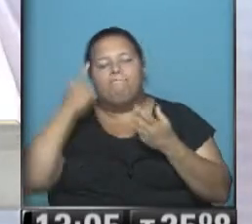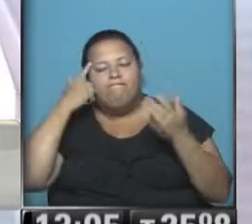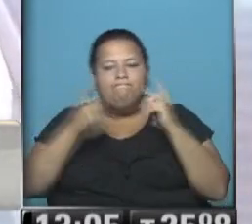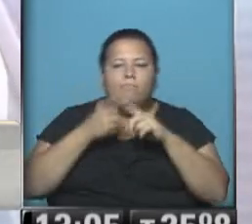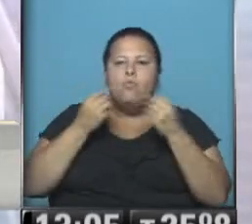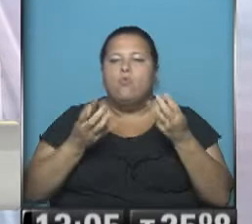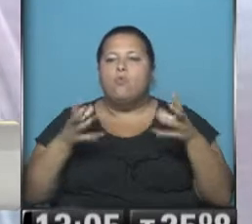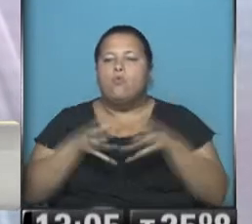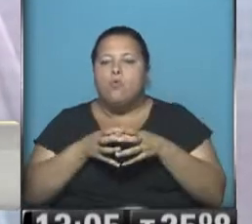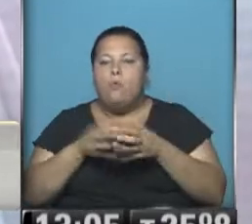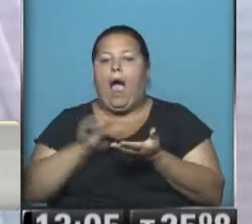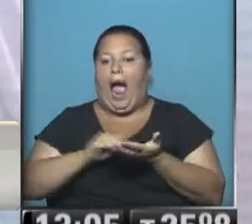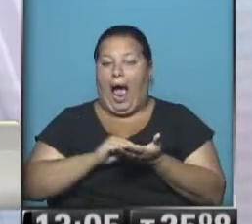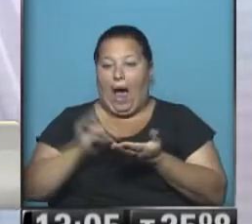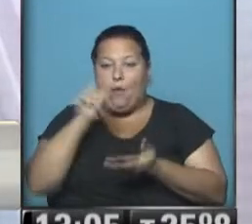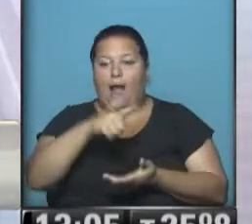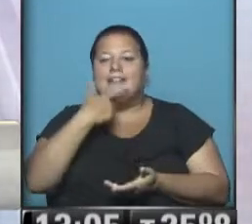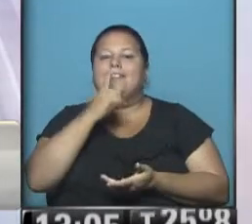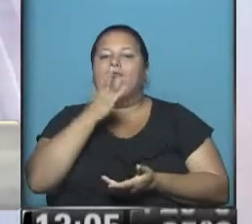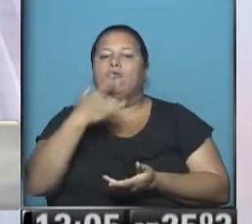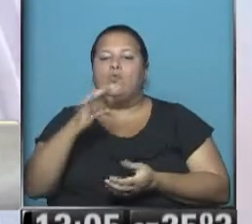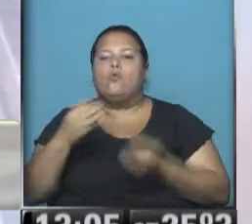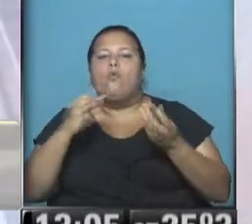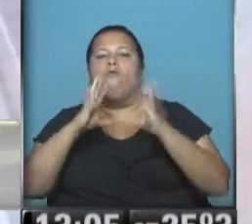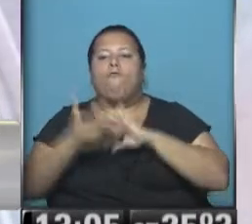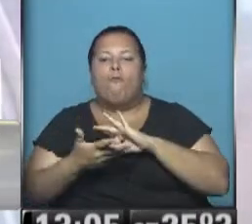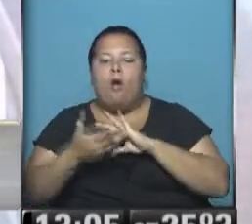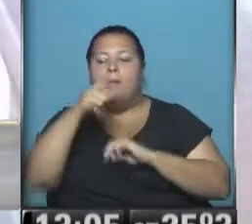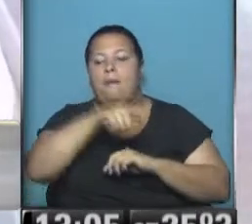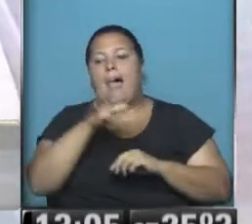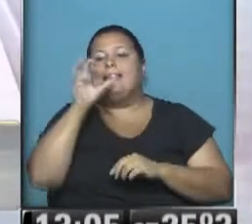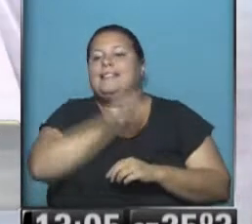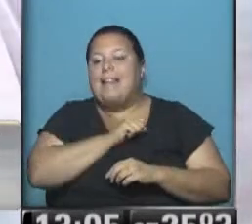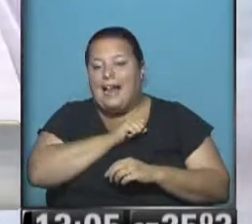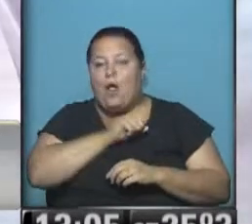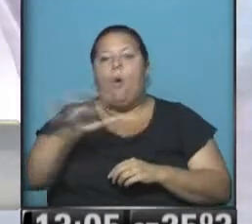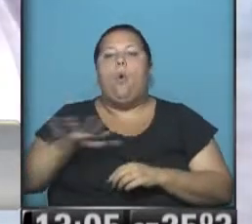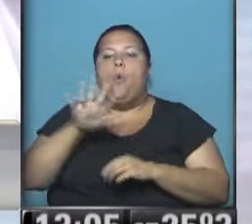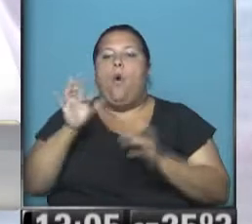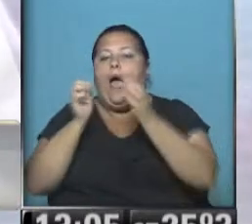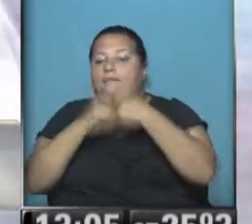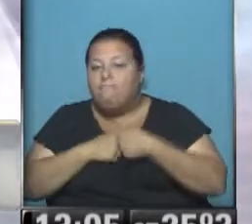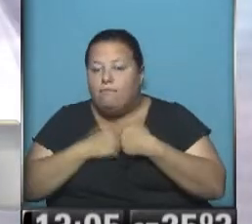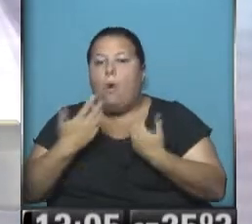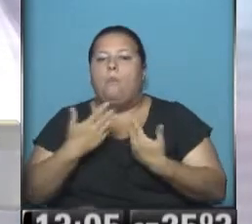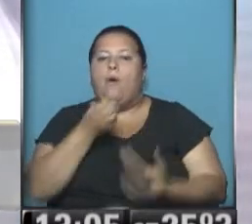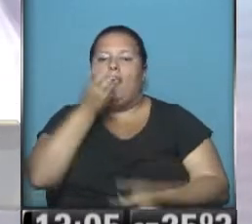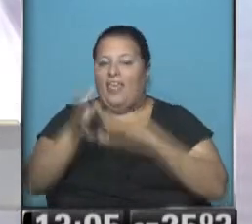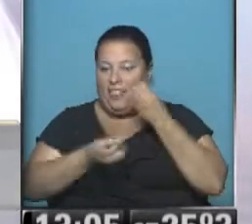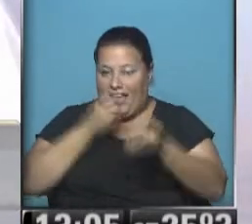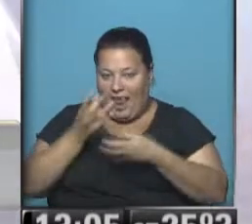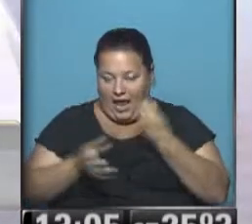con el abogado de Estiuso el modo en el cual, en forma secreta y en un lugar que no trascienda, van a tener